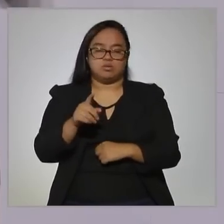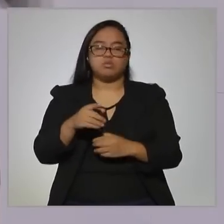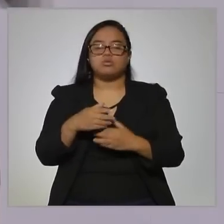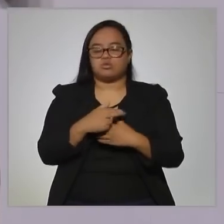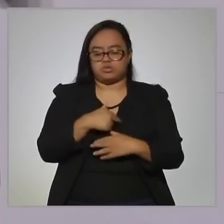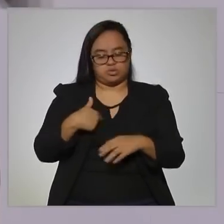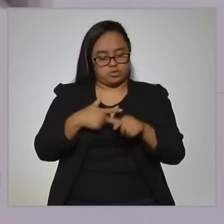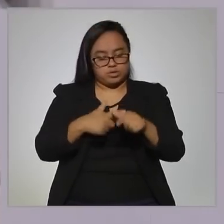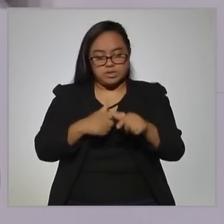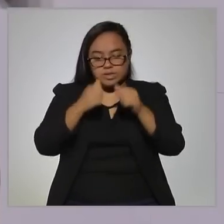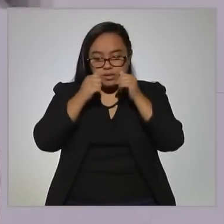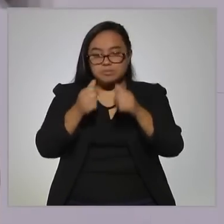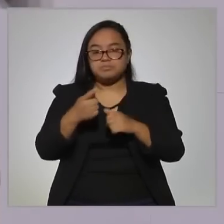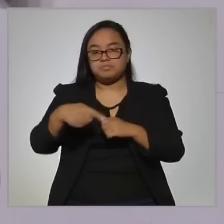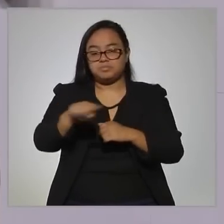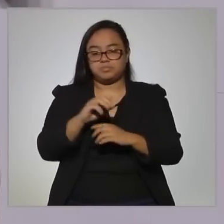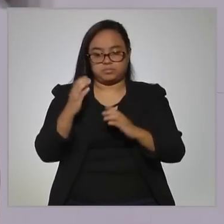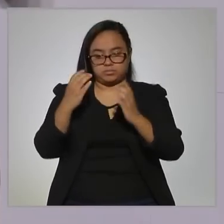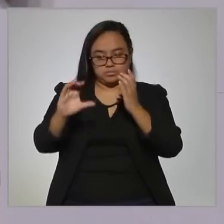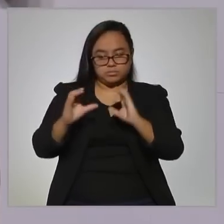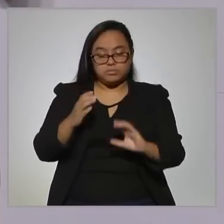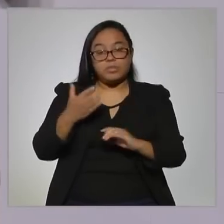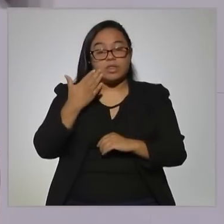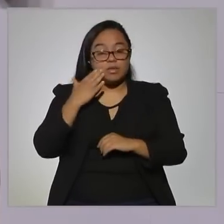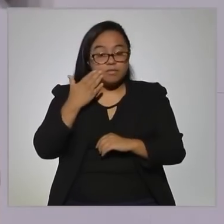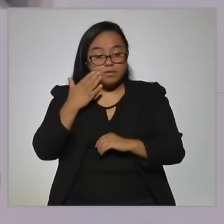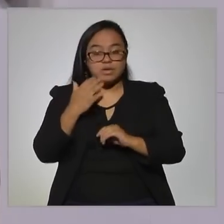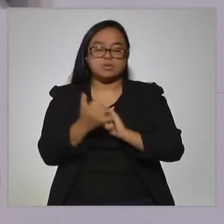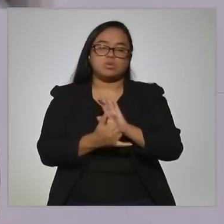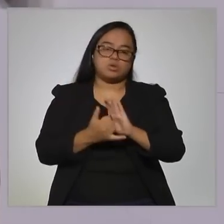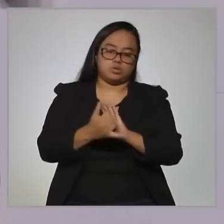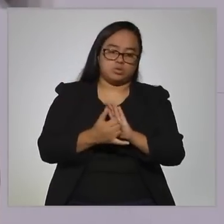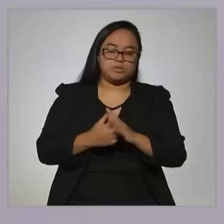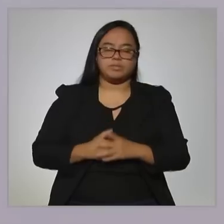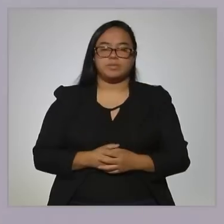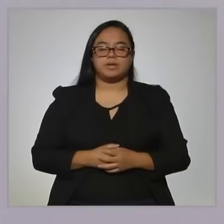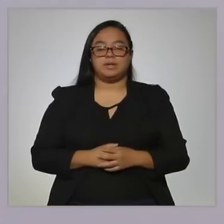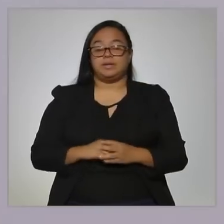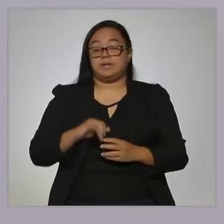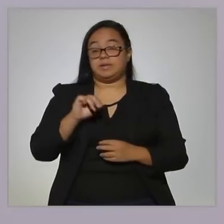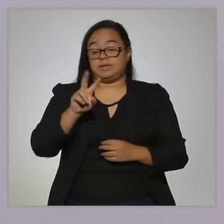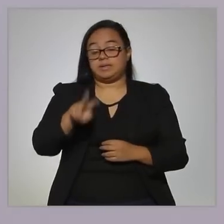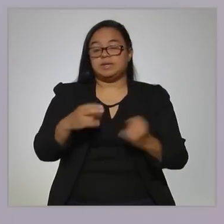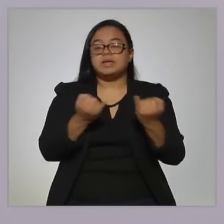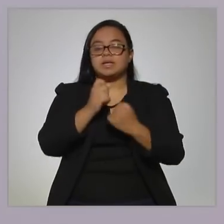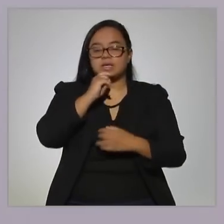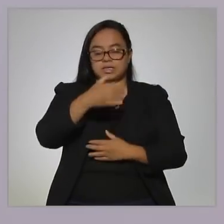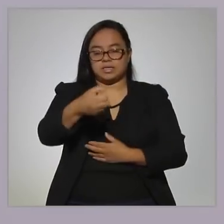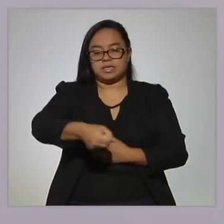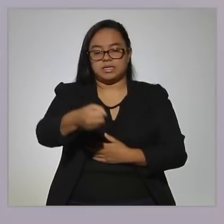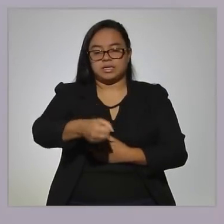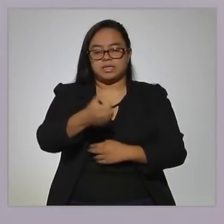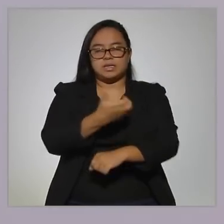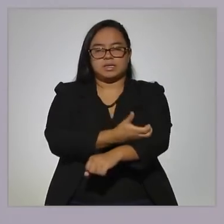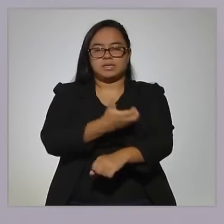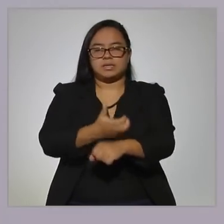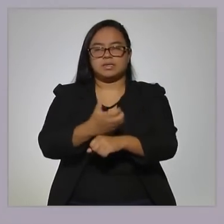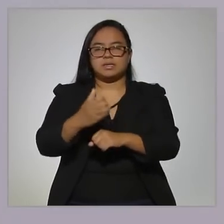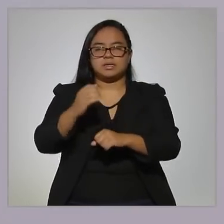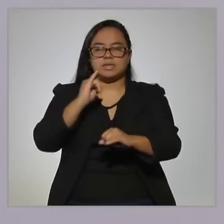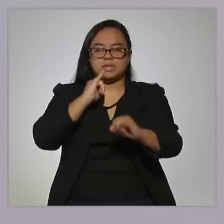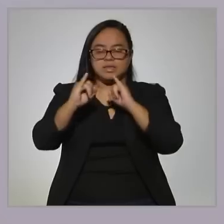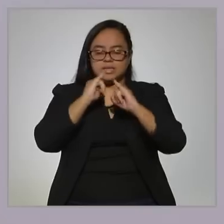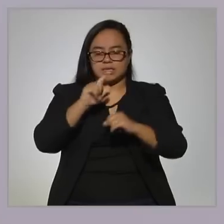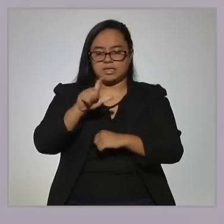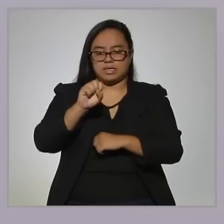muy pendientes de todos los comentarios, Facebook y YouTube. Así es, también saludamos a nuestras compañeras de